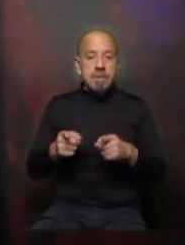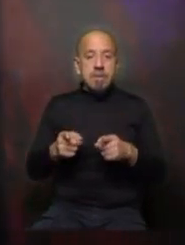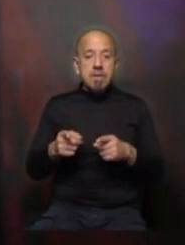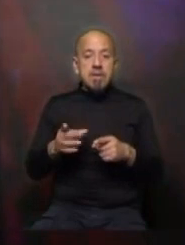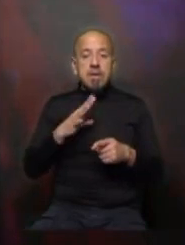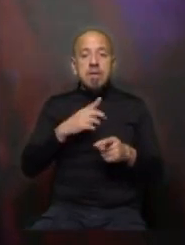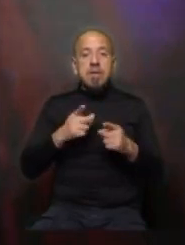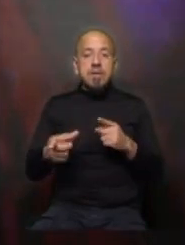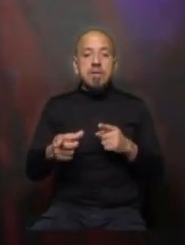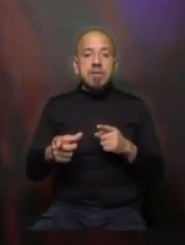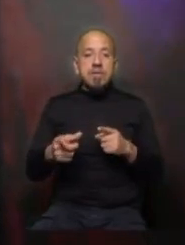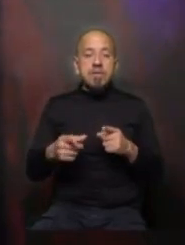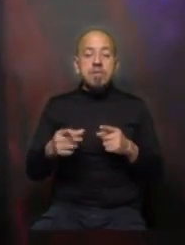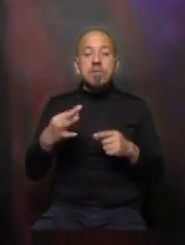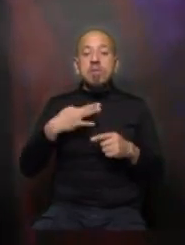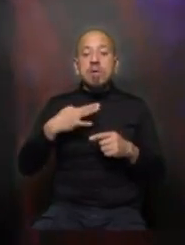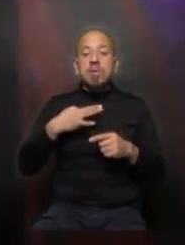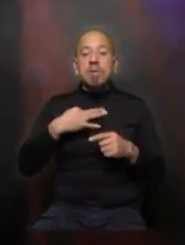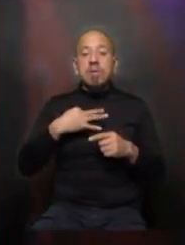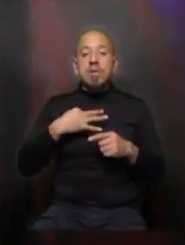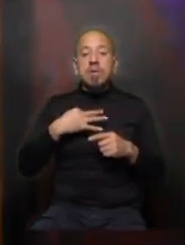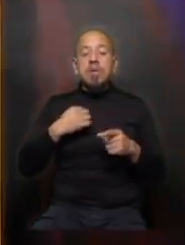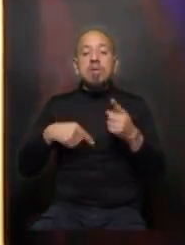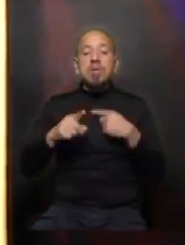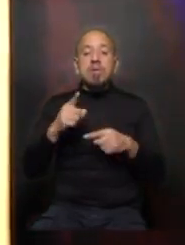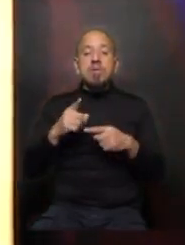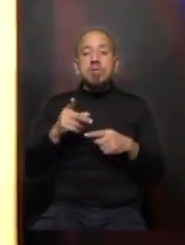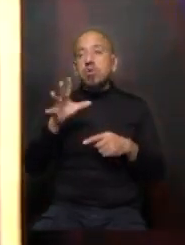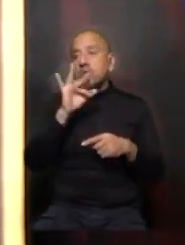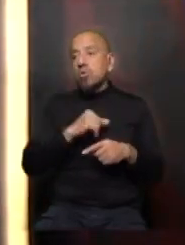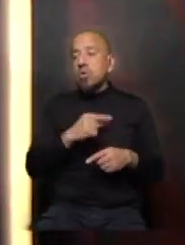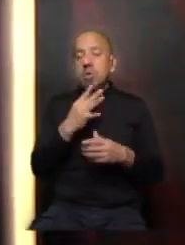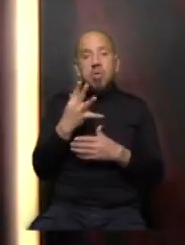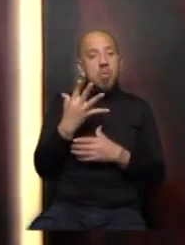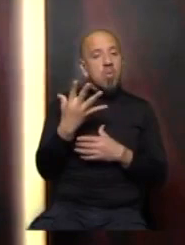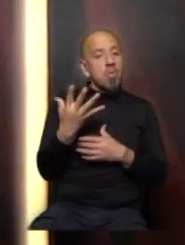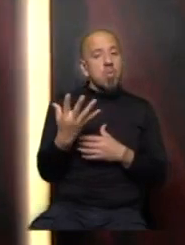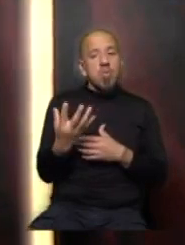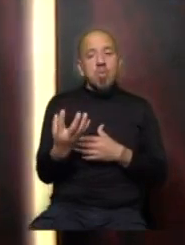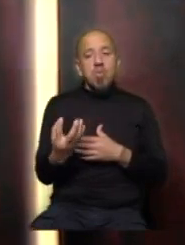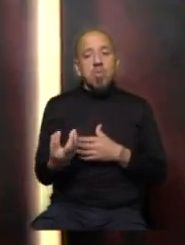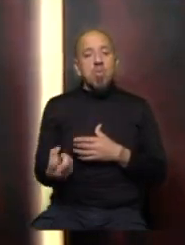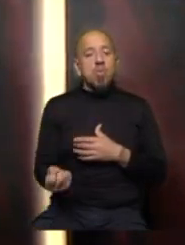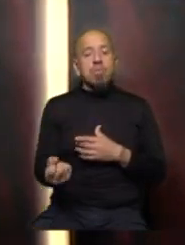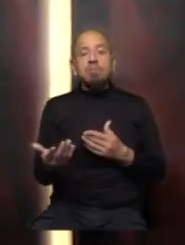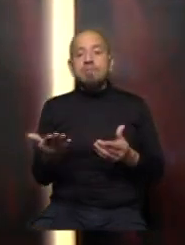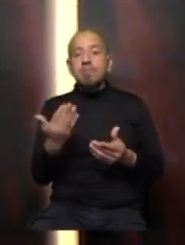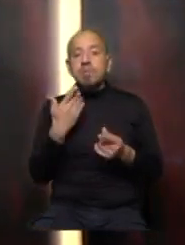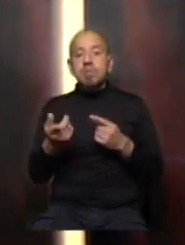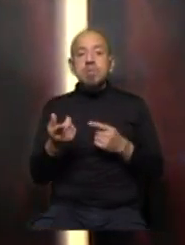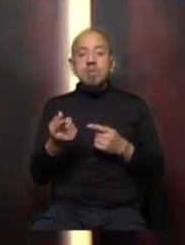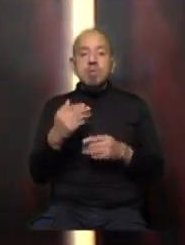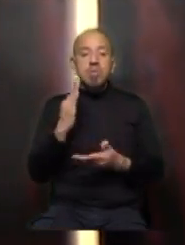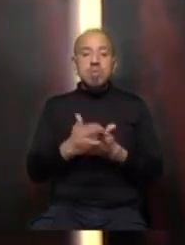ellos había una vida que se acababa desangrándose día a día hora a hora sin saber absolutamente Cómo en la última